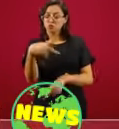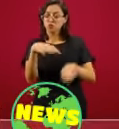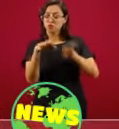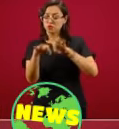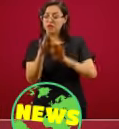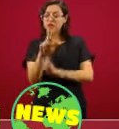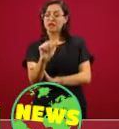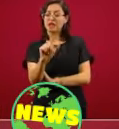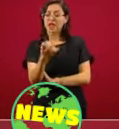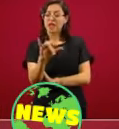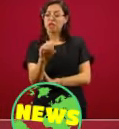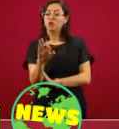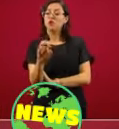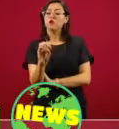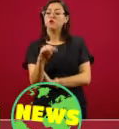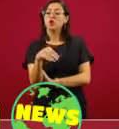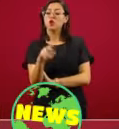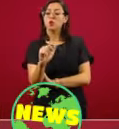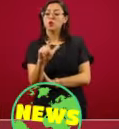muchas veces,